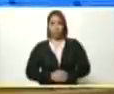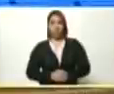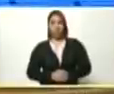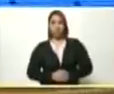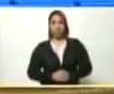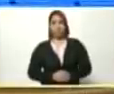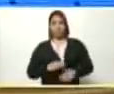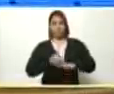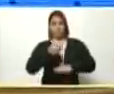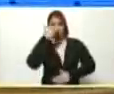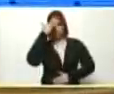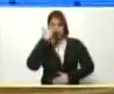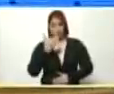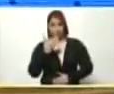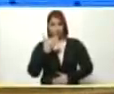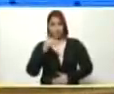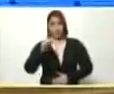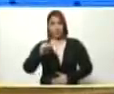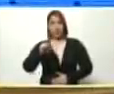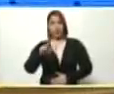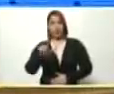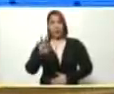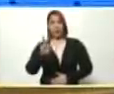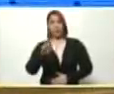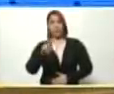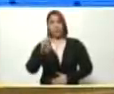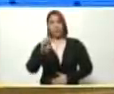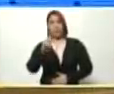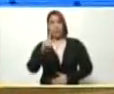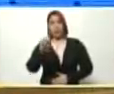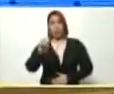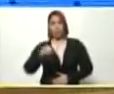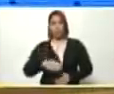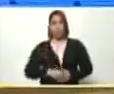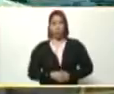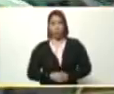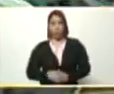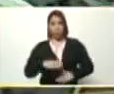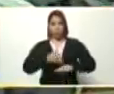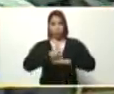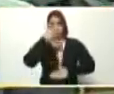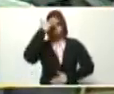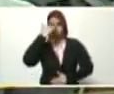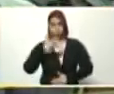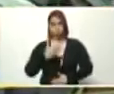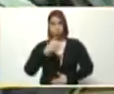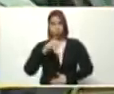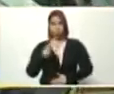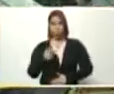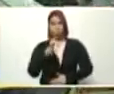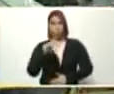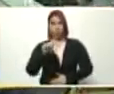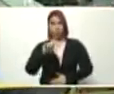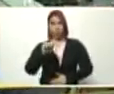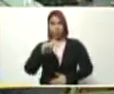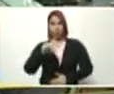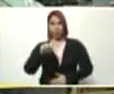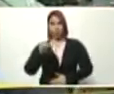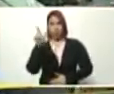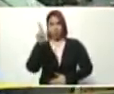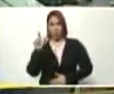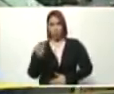El mayor general Alfredo Román Parra Yarza, comandante de Guayana, la región